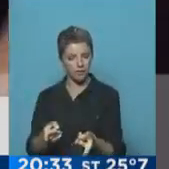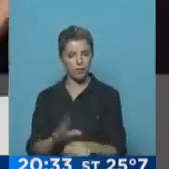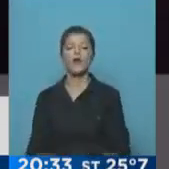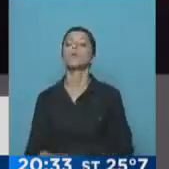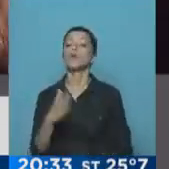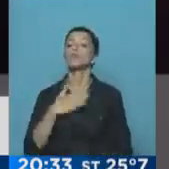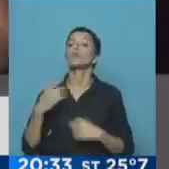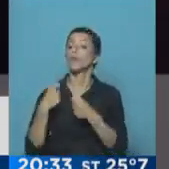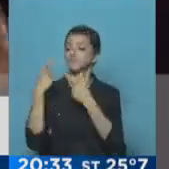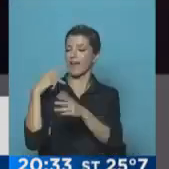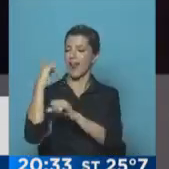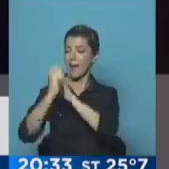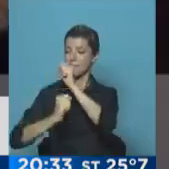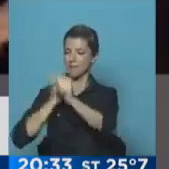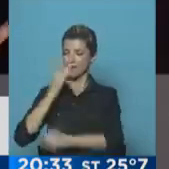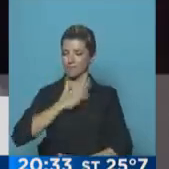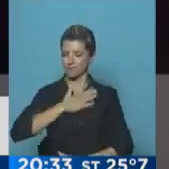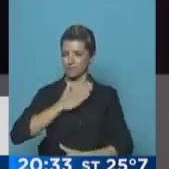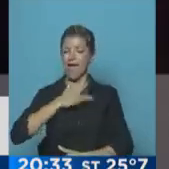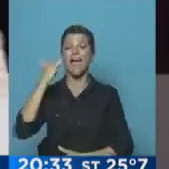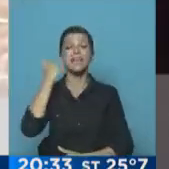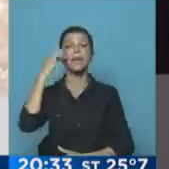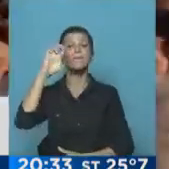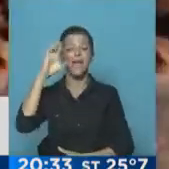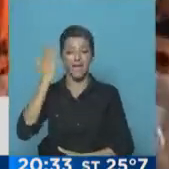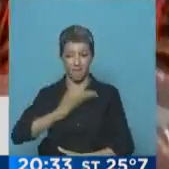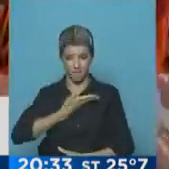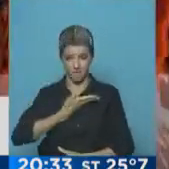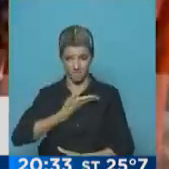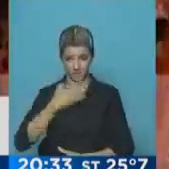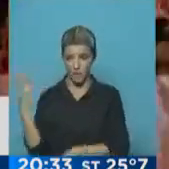la empresa de bandera, nuestra YPF.